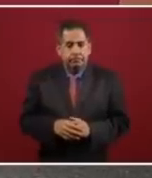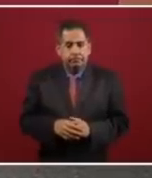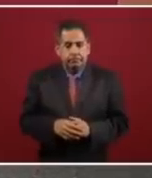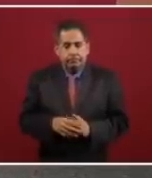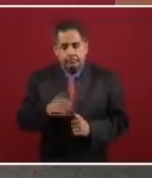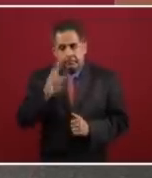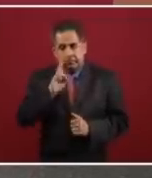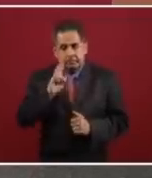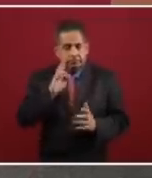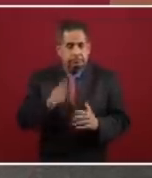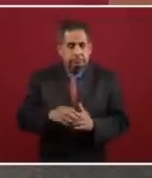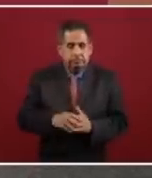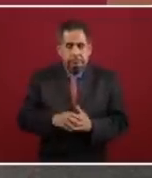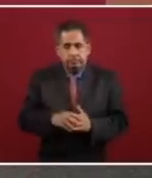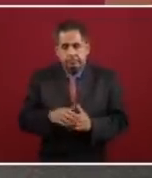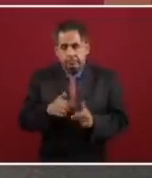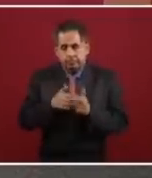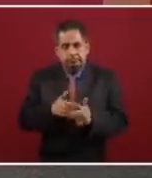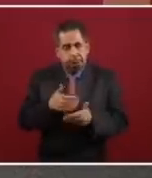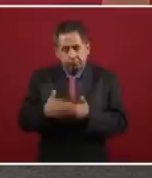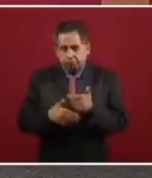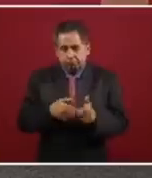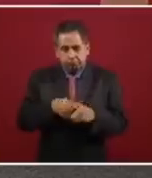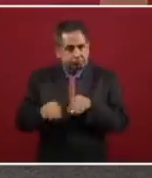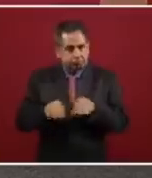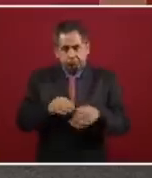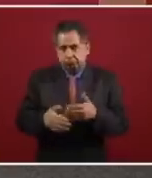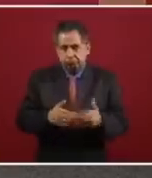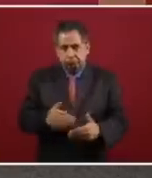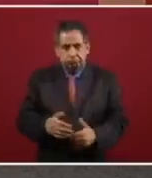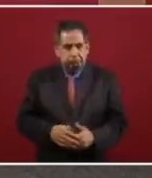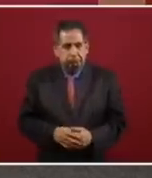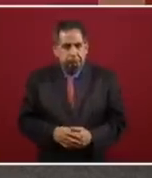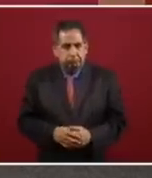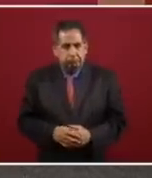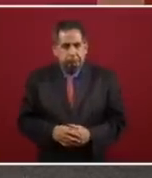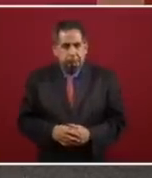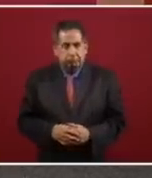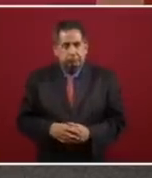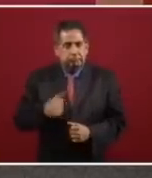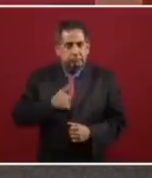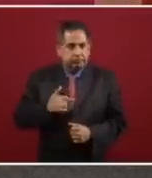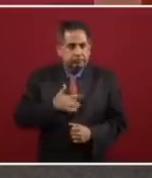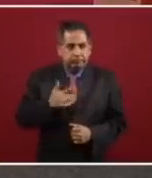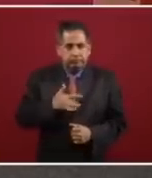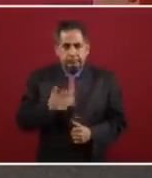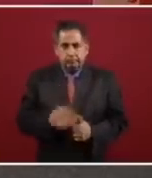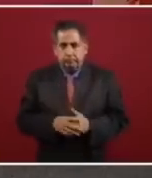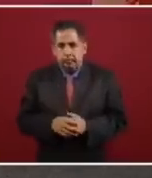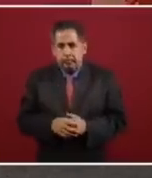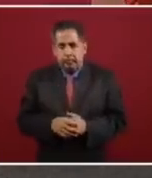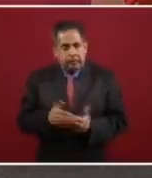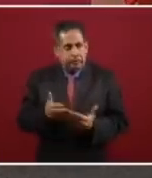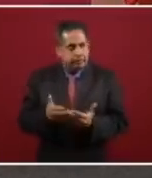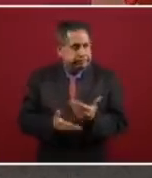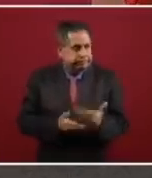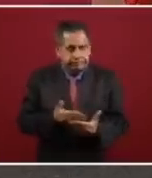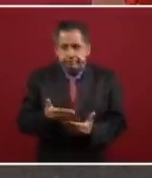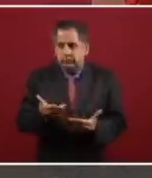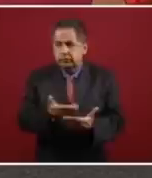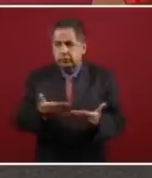pues vamos a continuar trabajando. Estoy a las órdenes de ustedes.